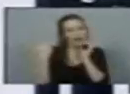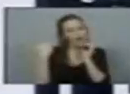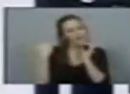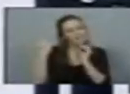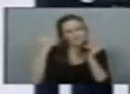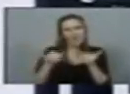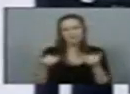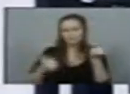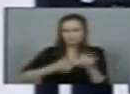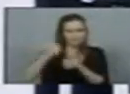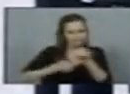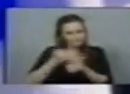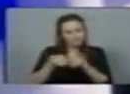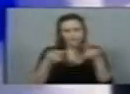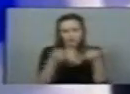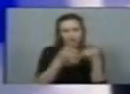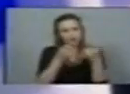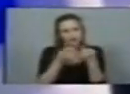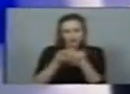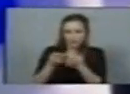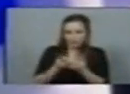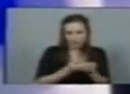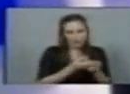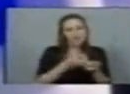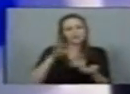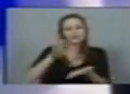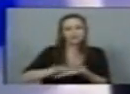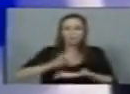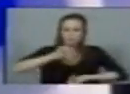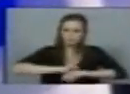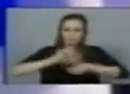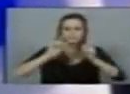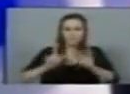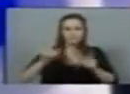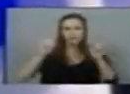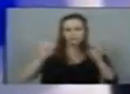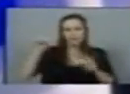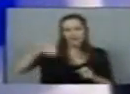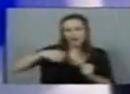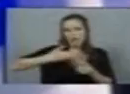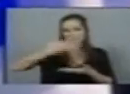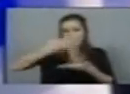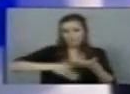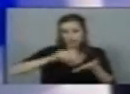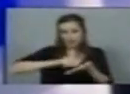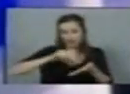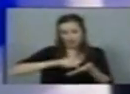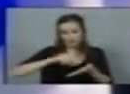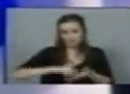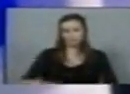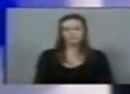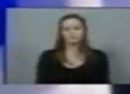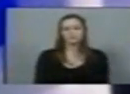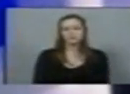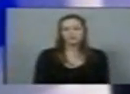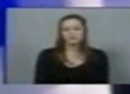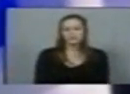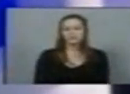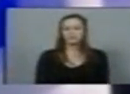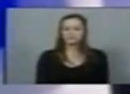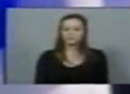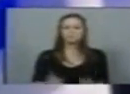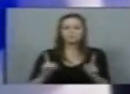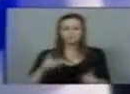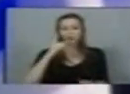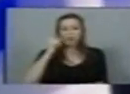con Clarín a propósito de papel prensa, justamente papel prensa. Bueno, de ese